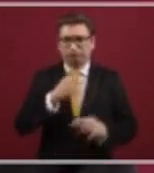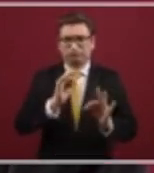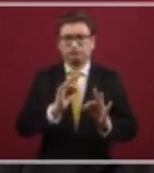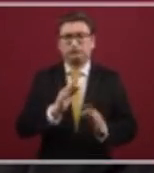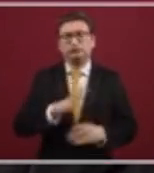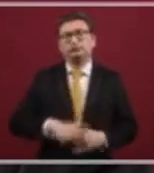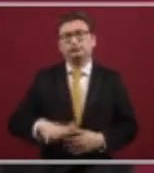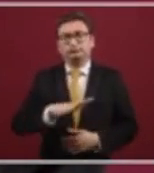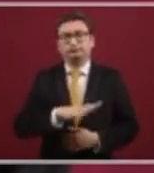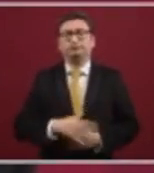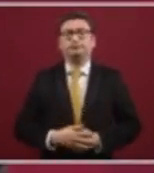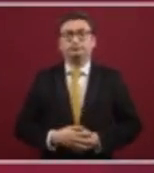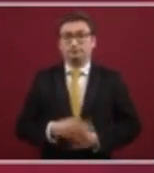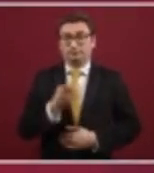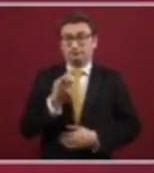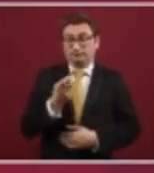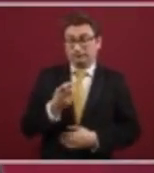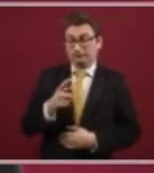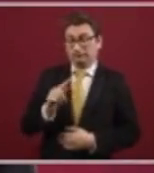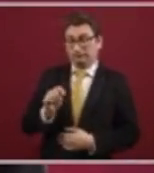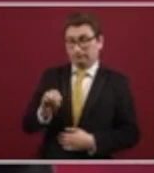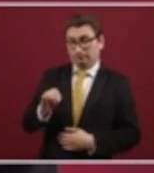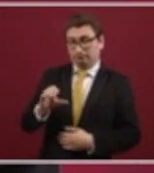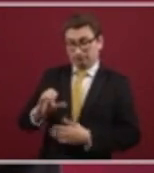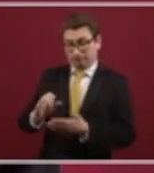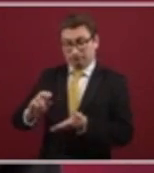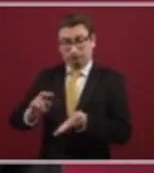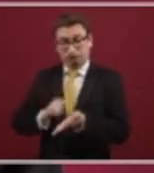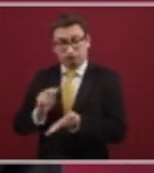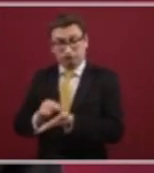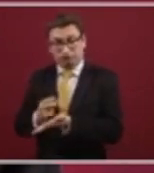complemento hace